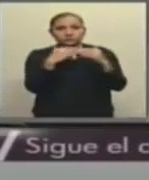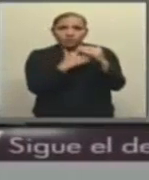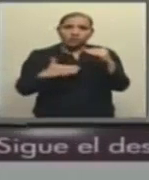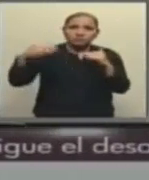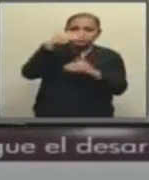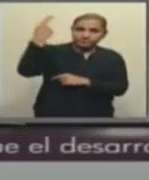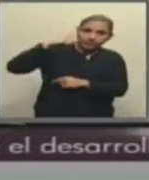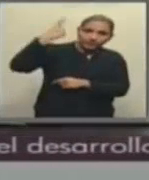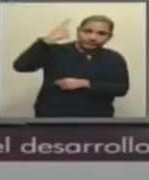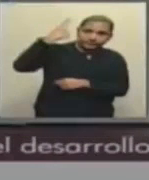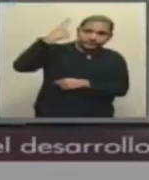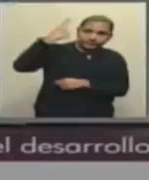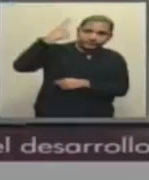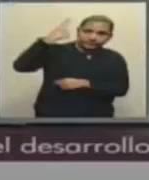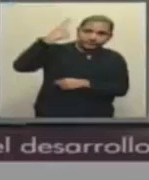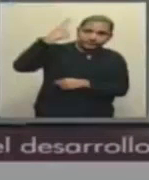Solo votan sin analizar,